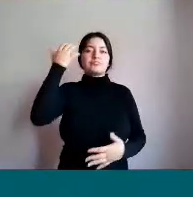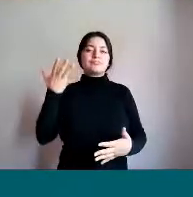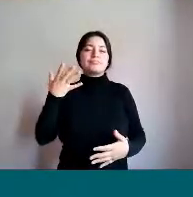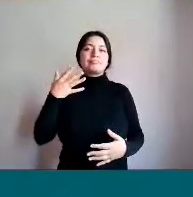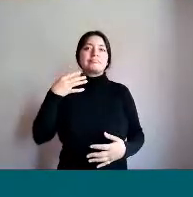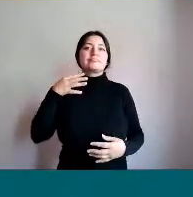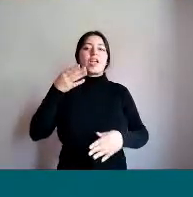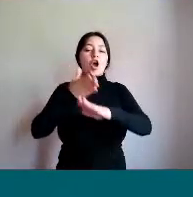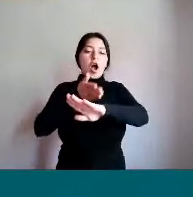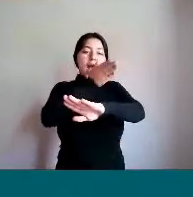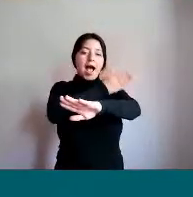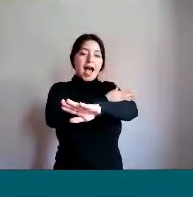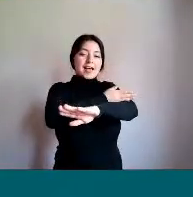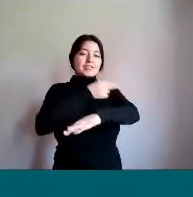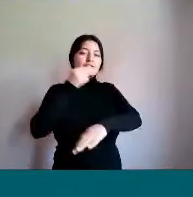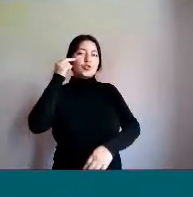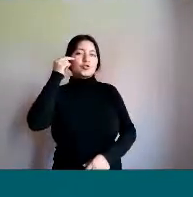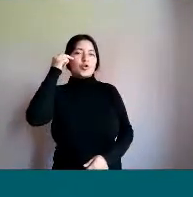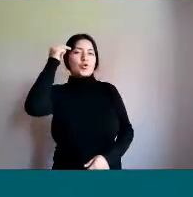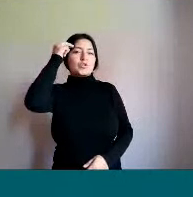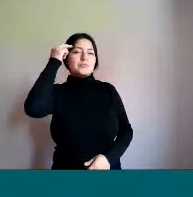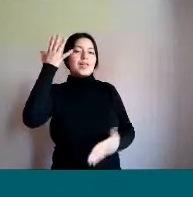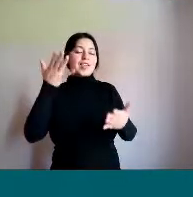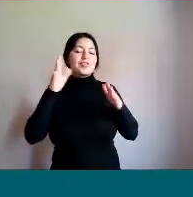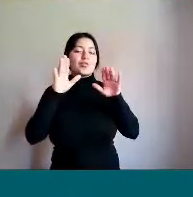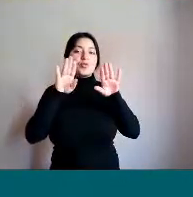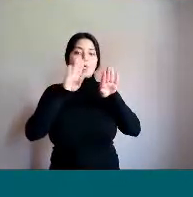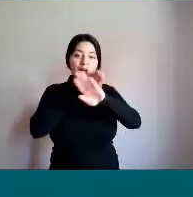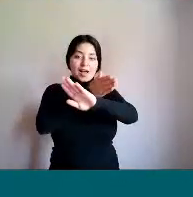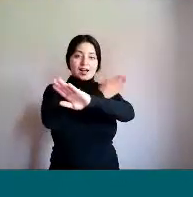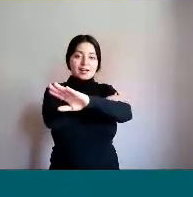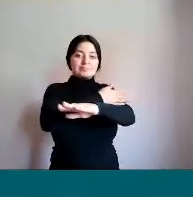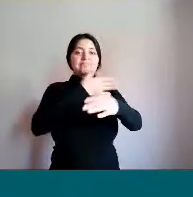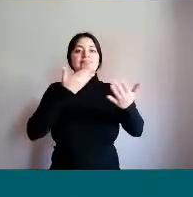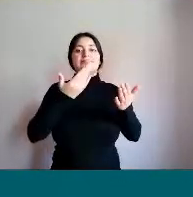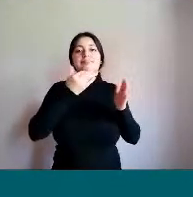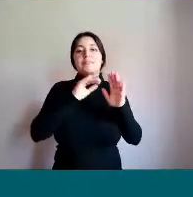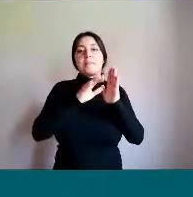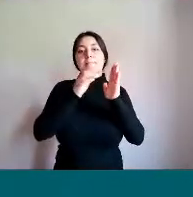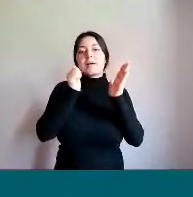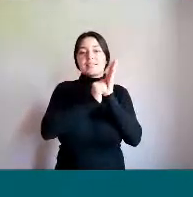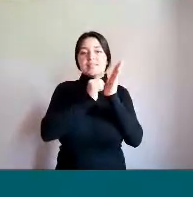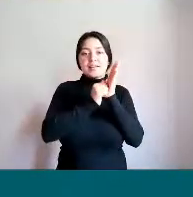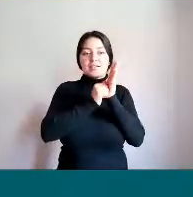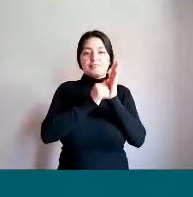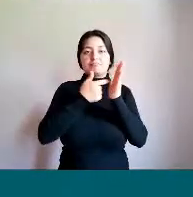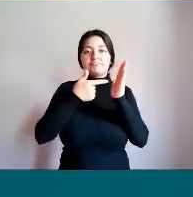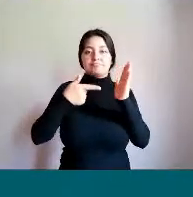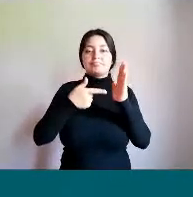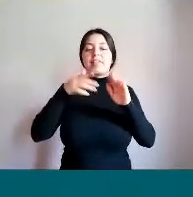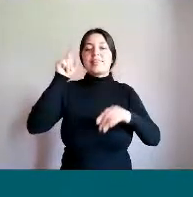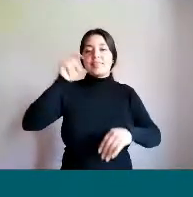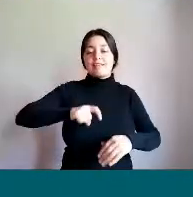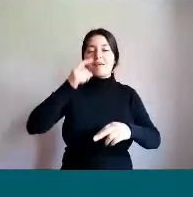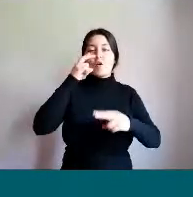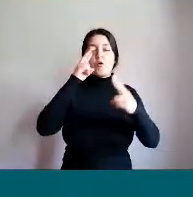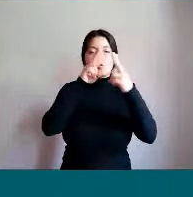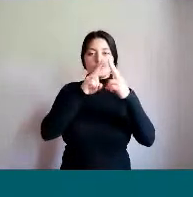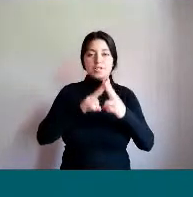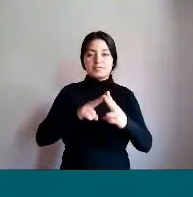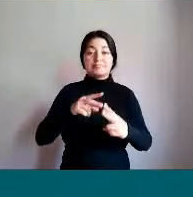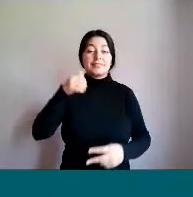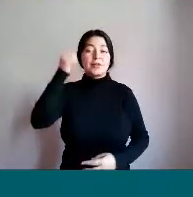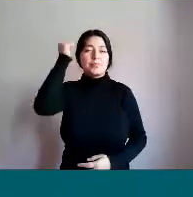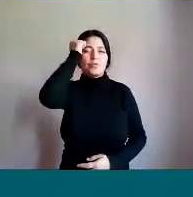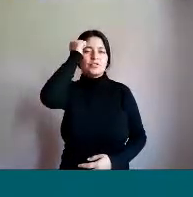un conocimiento pleno de la materia, ¿no? Lo conozca en su profundidad. Además, este maestro, de alguna manera, tiene